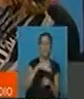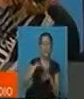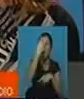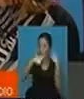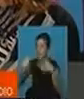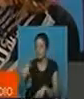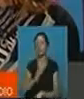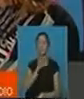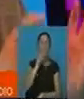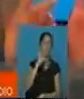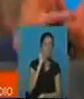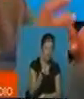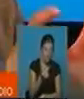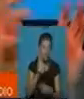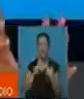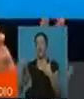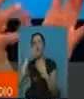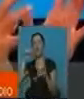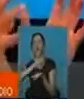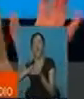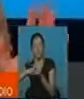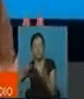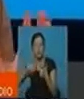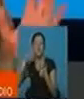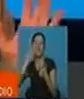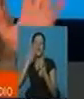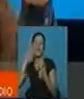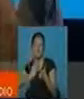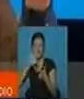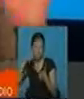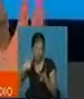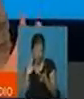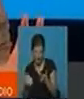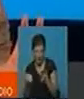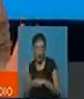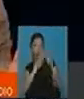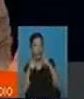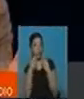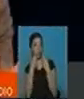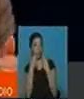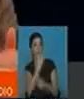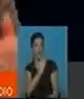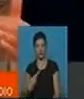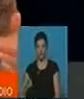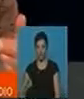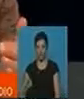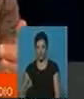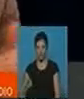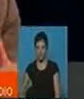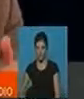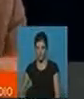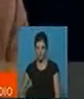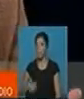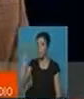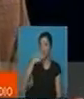la Florida o desde Nueva York o desde California, a buscar presionar al Estado federal, bueno, hoy encuentran un